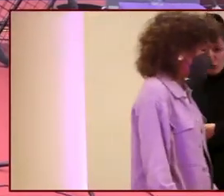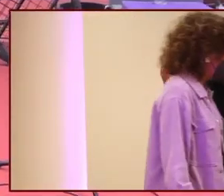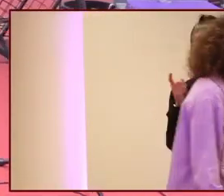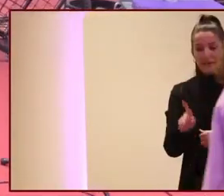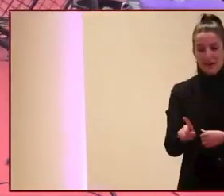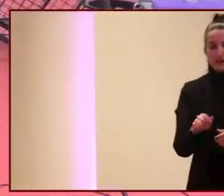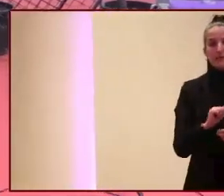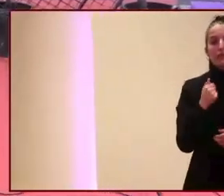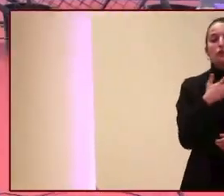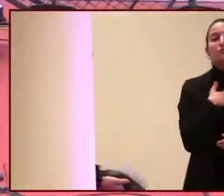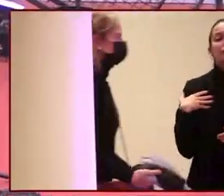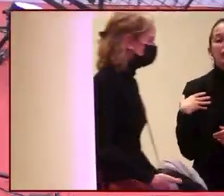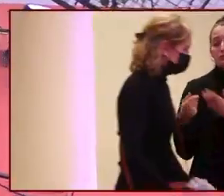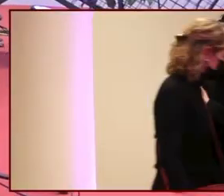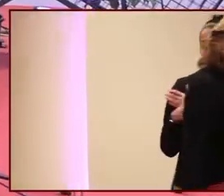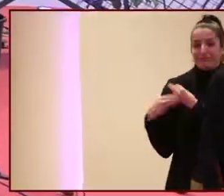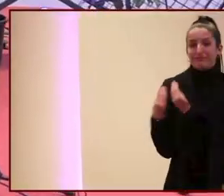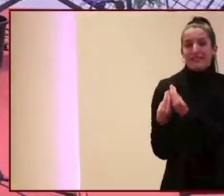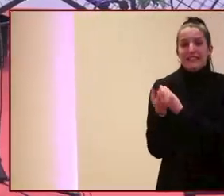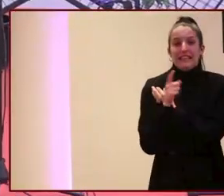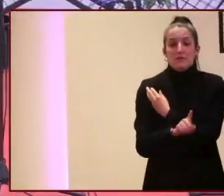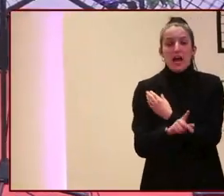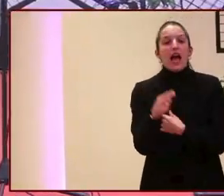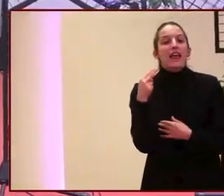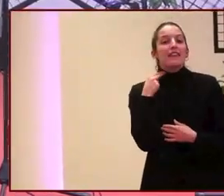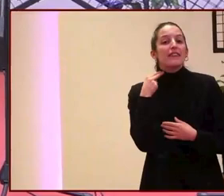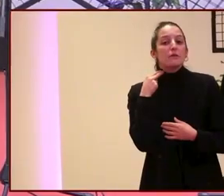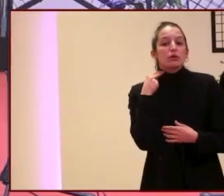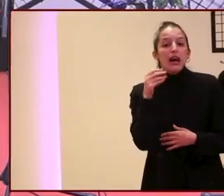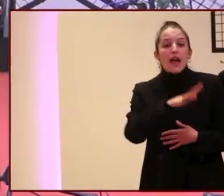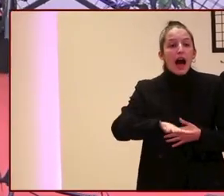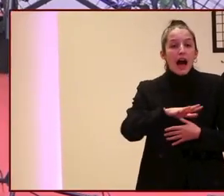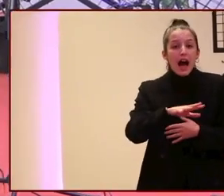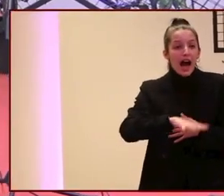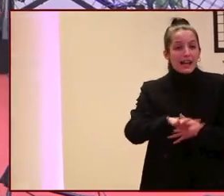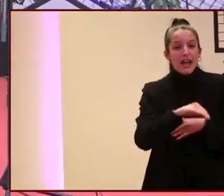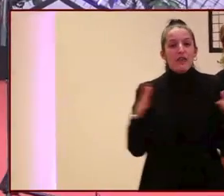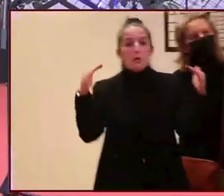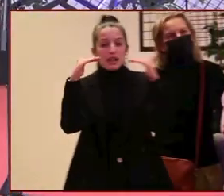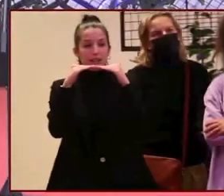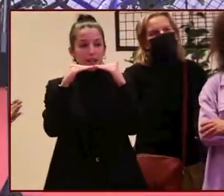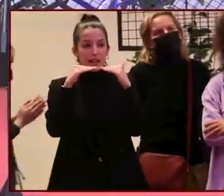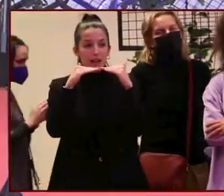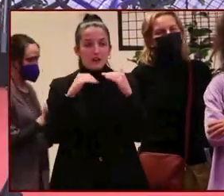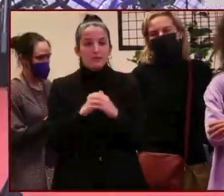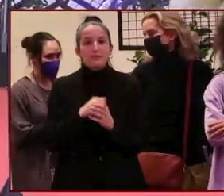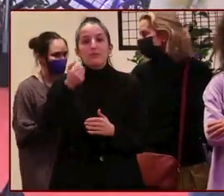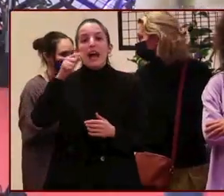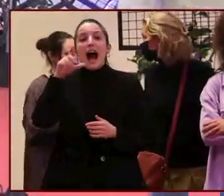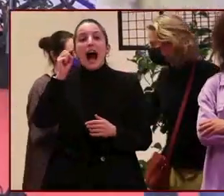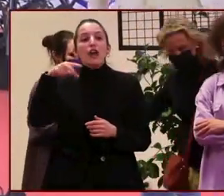quiero que me acompañe a diputada de área de igualdade vite alonso